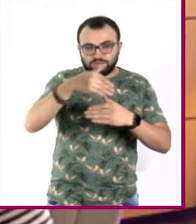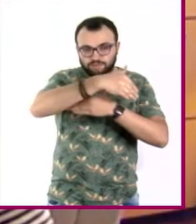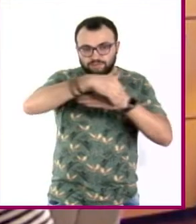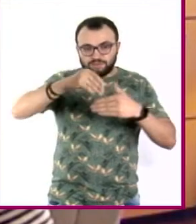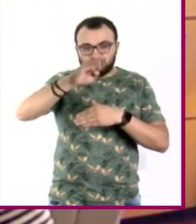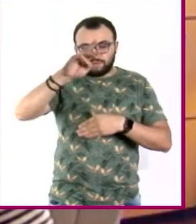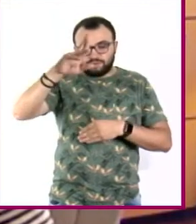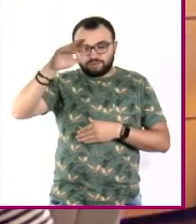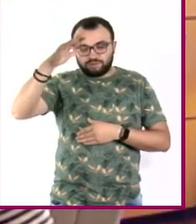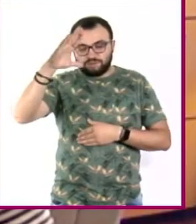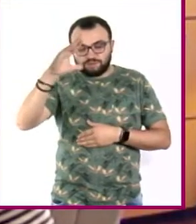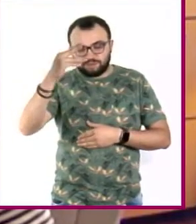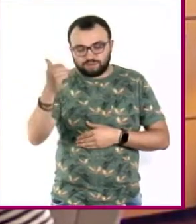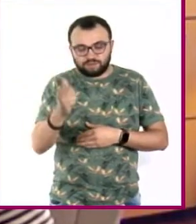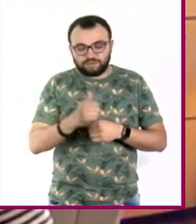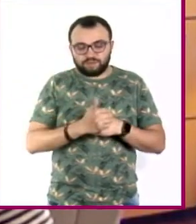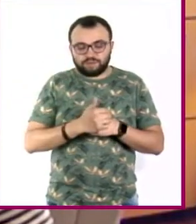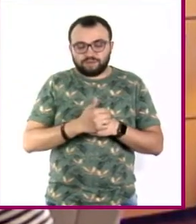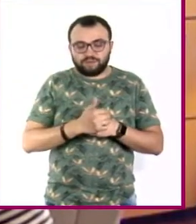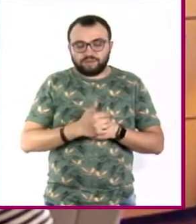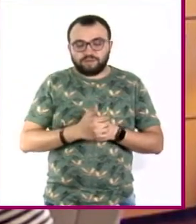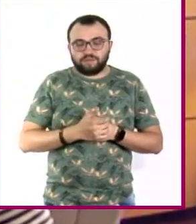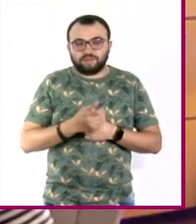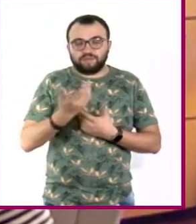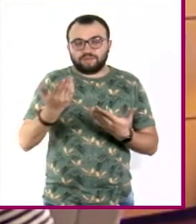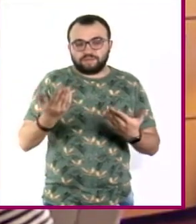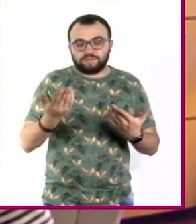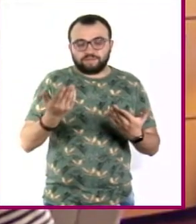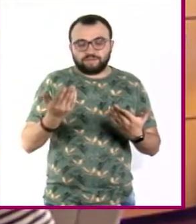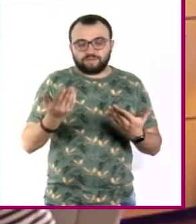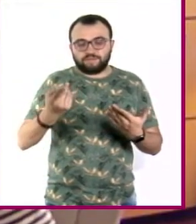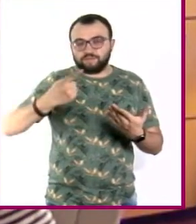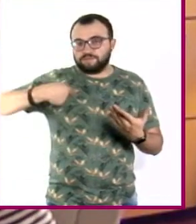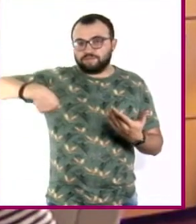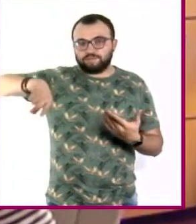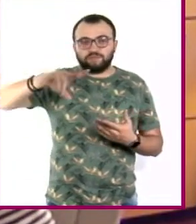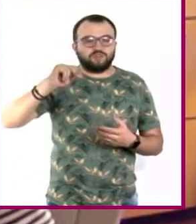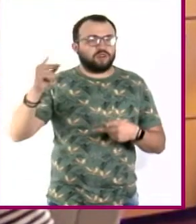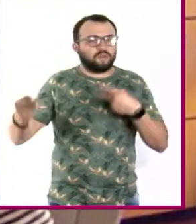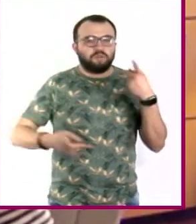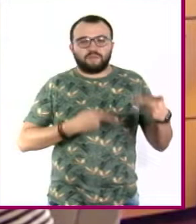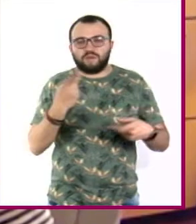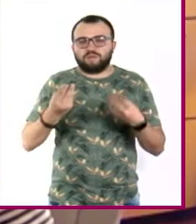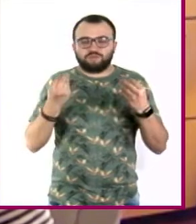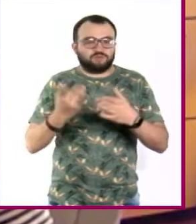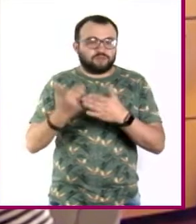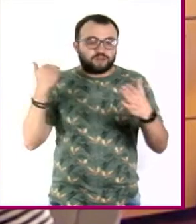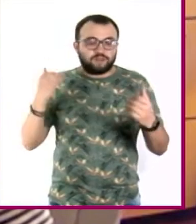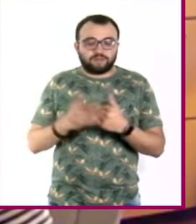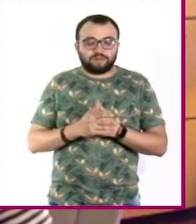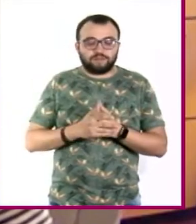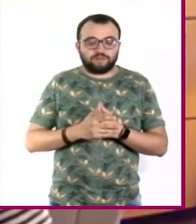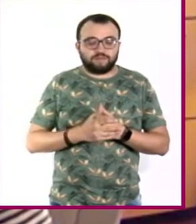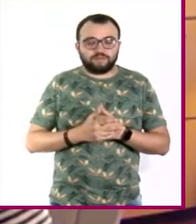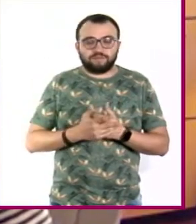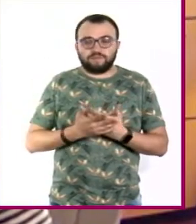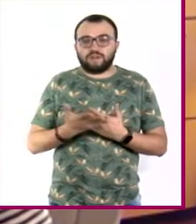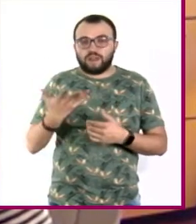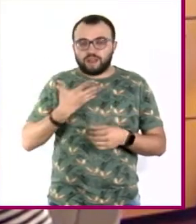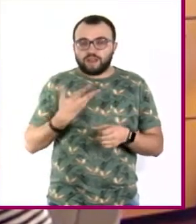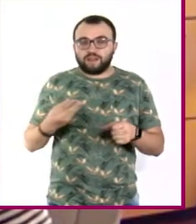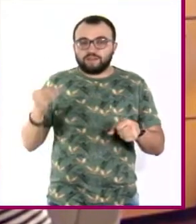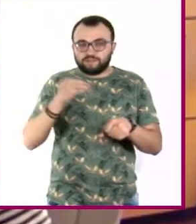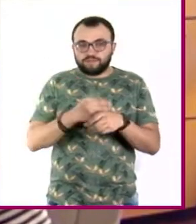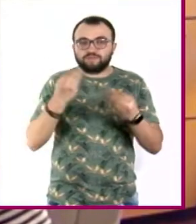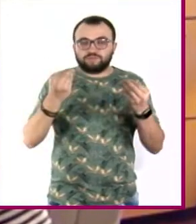brecha de los TICs, nosotros pues no hablábamos mucho de eso antes y ha influido muchísimo. Y lo